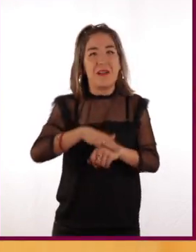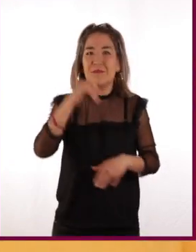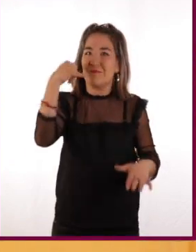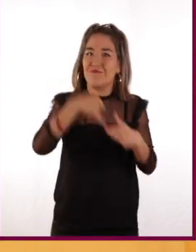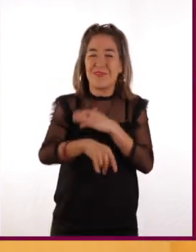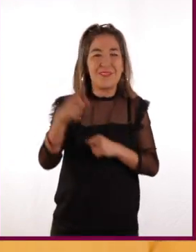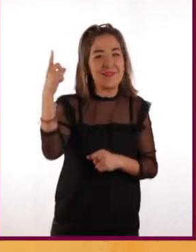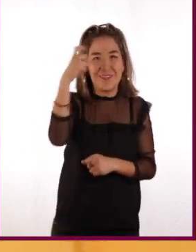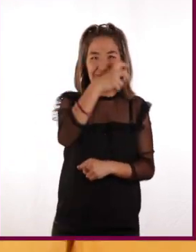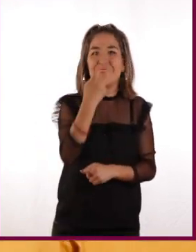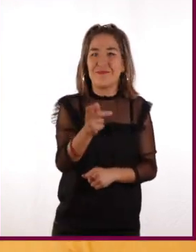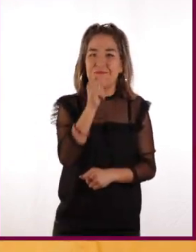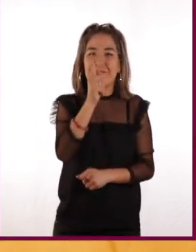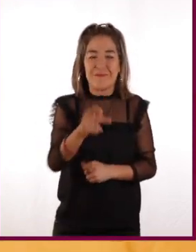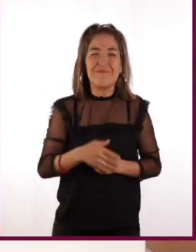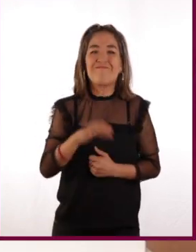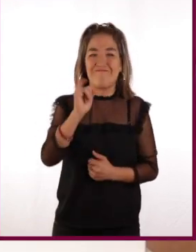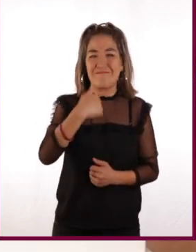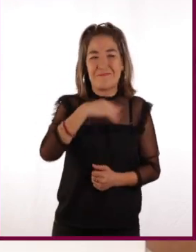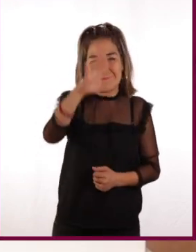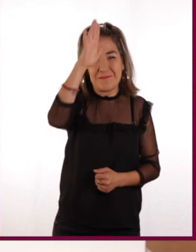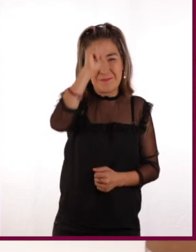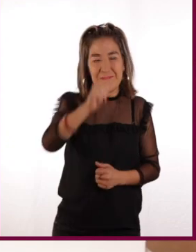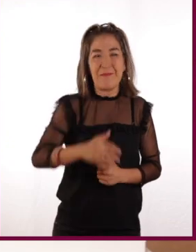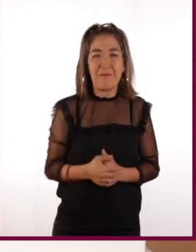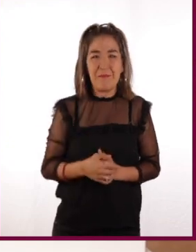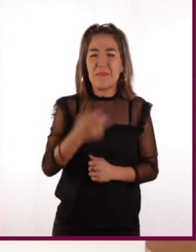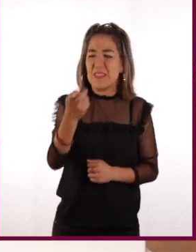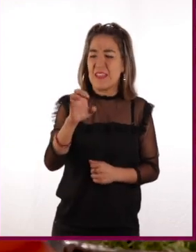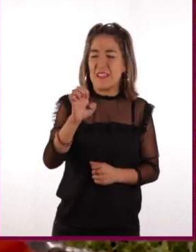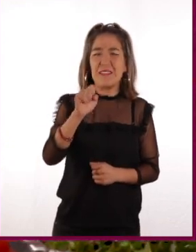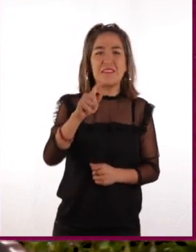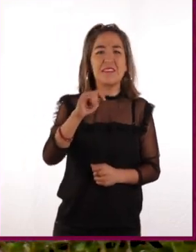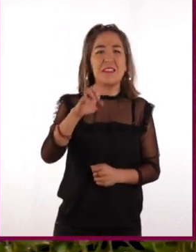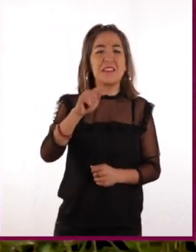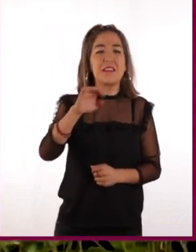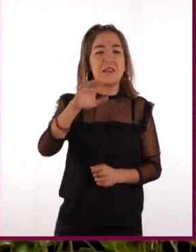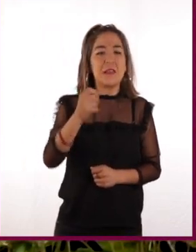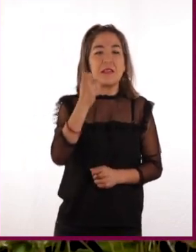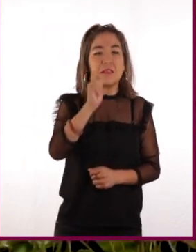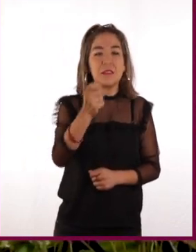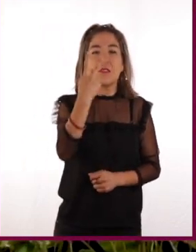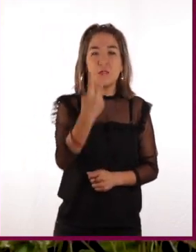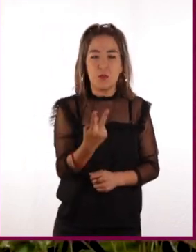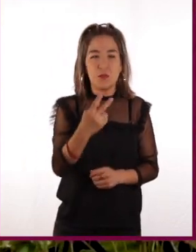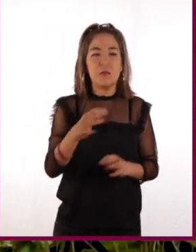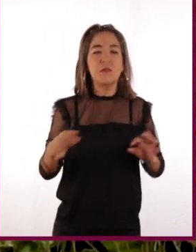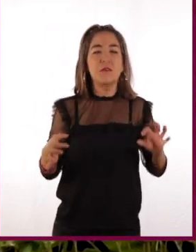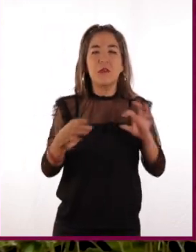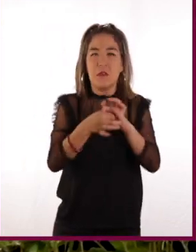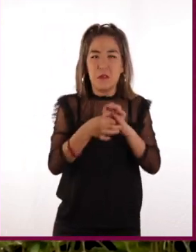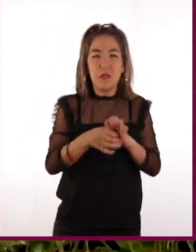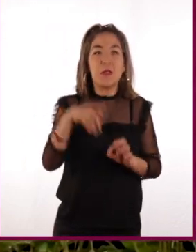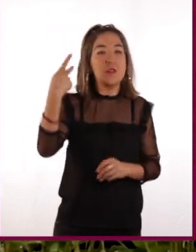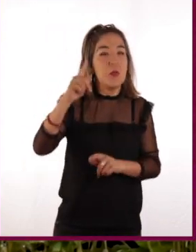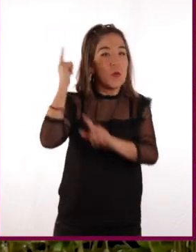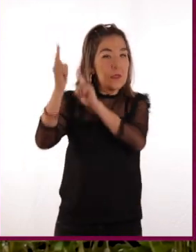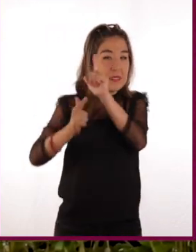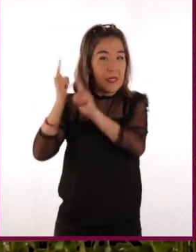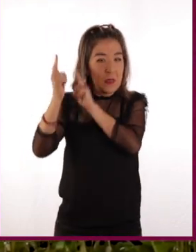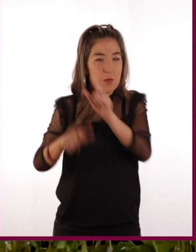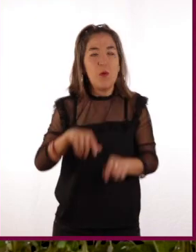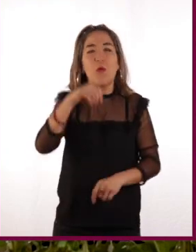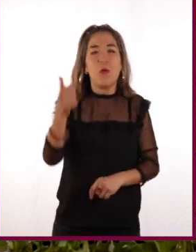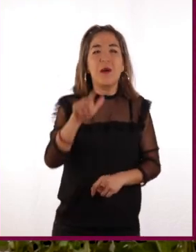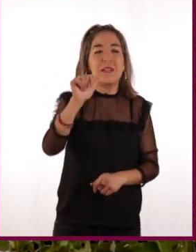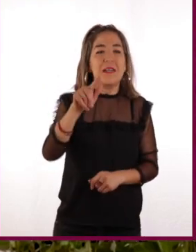más profundo y complejo que eso, ¿eh? Estoy muy de acuerdo, Ernesto. Estética es una palabra que tiene dos orígenes, ambos del